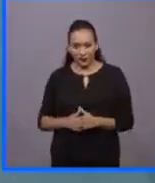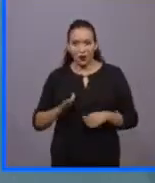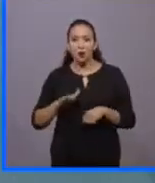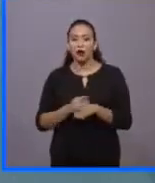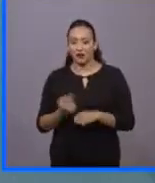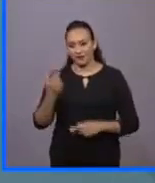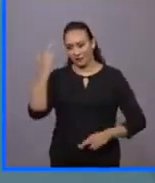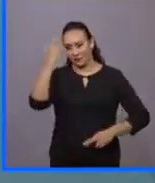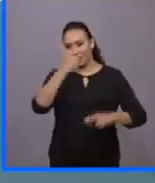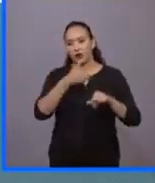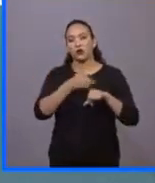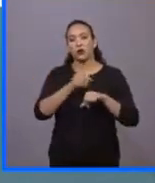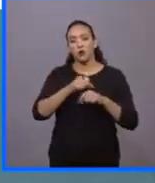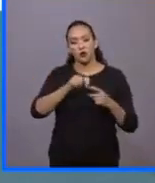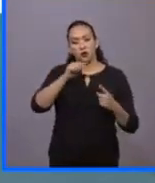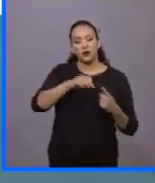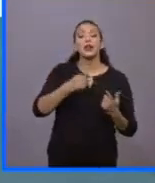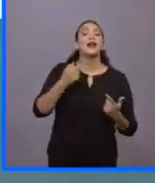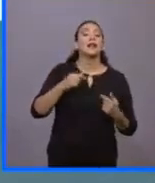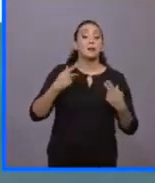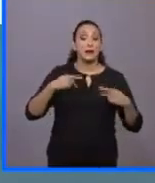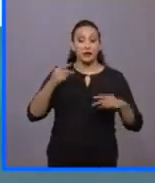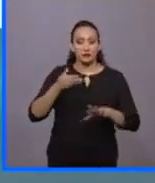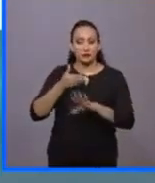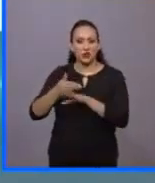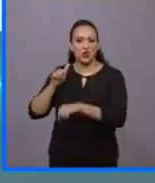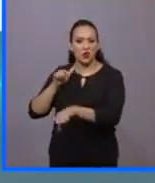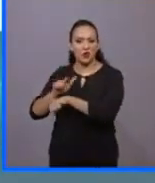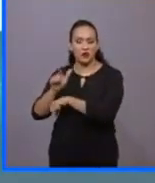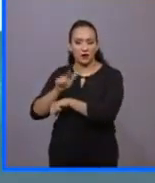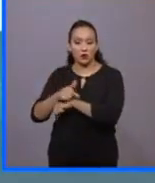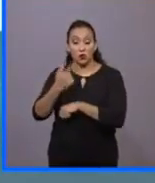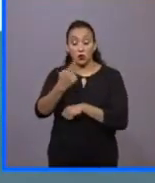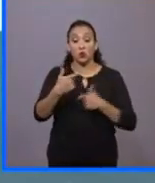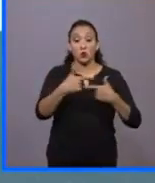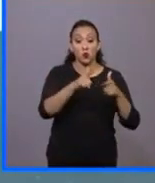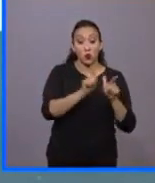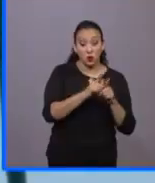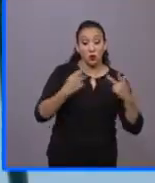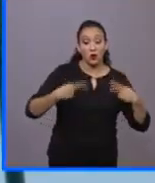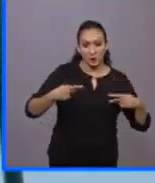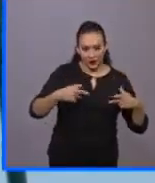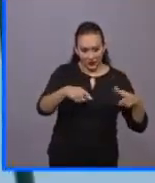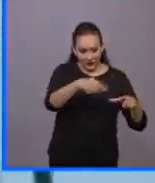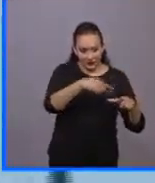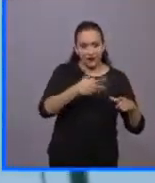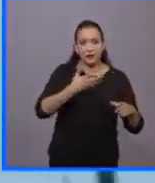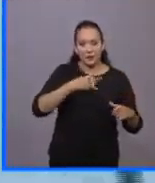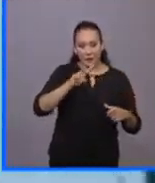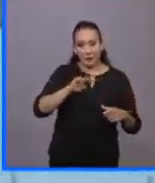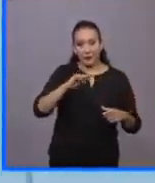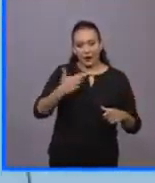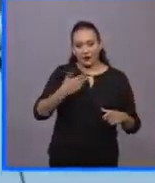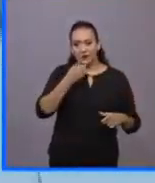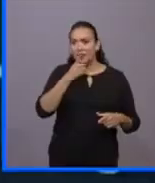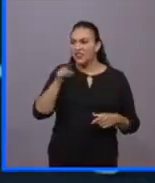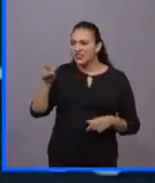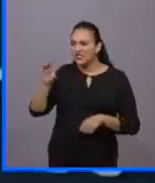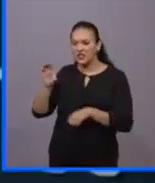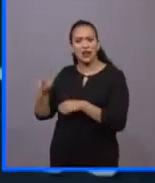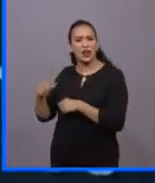resolver el caso Cusculpi-Varal y otros contra Guatemala, en el que un grupo de personas con VIH reclamó la omisión del Estado